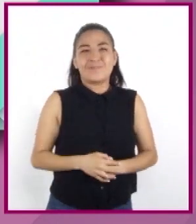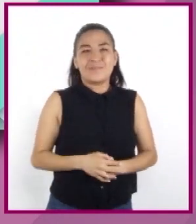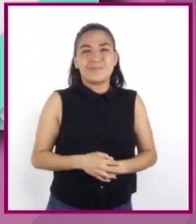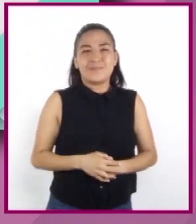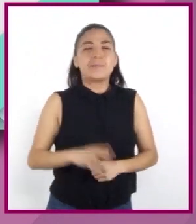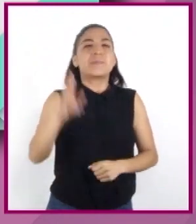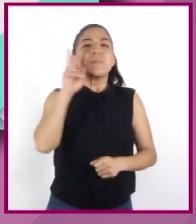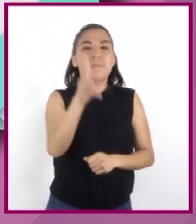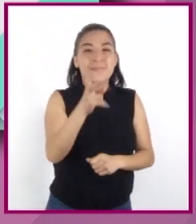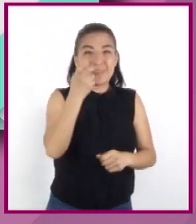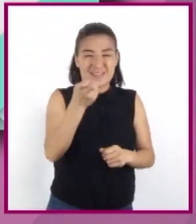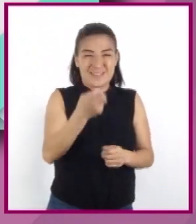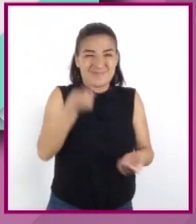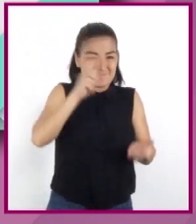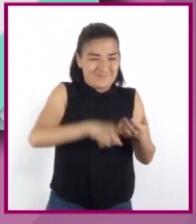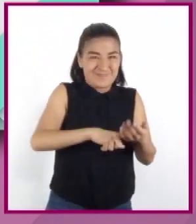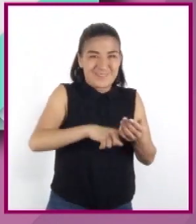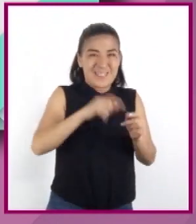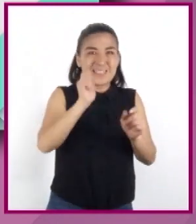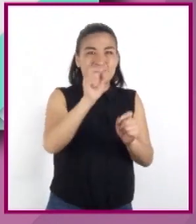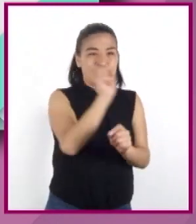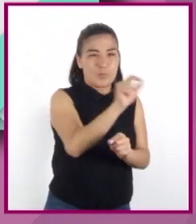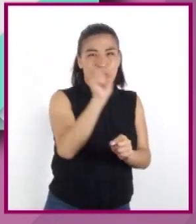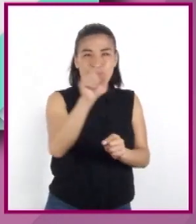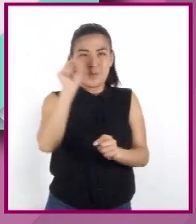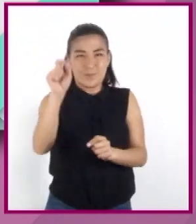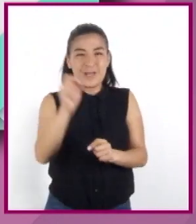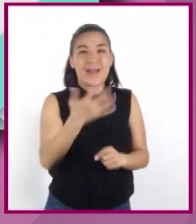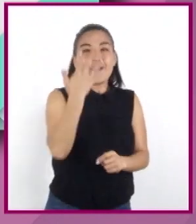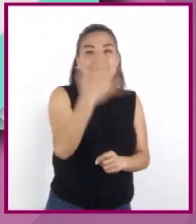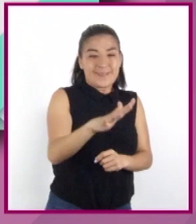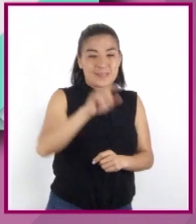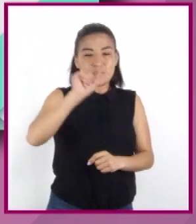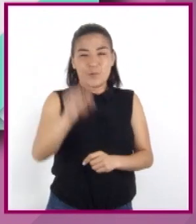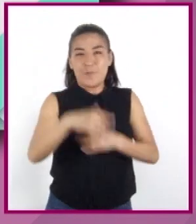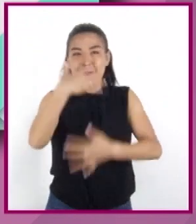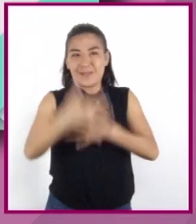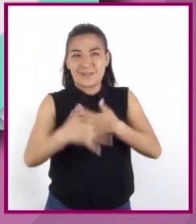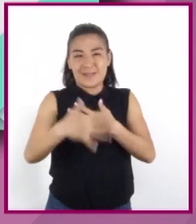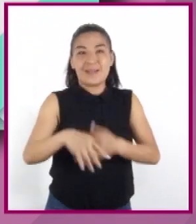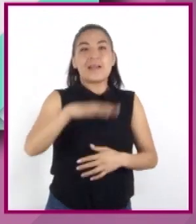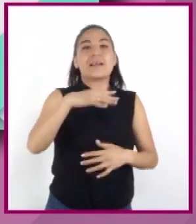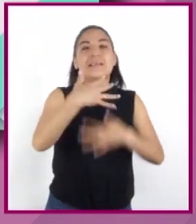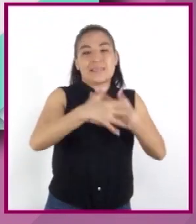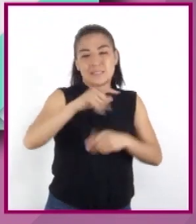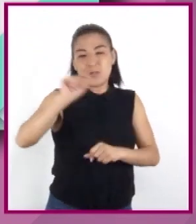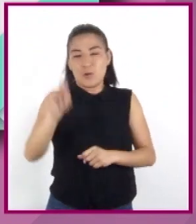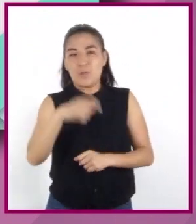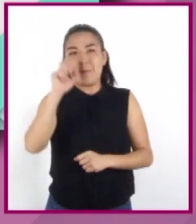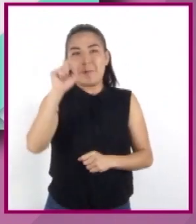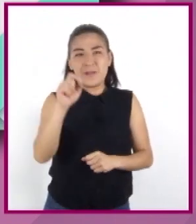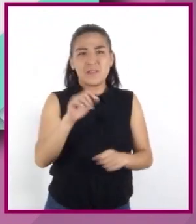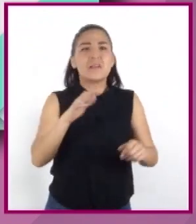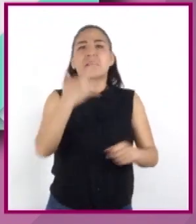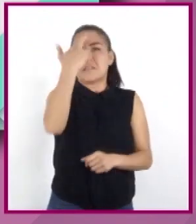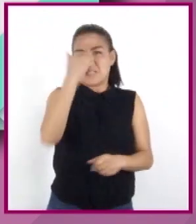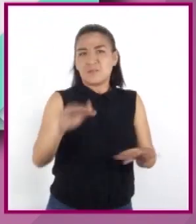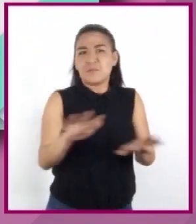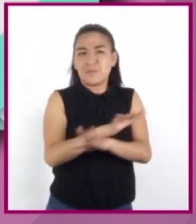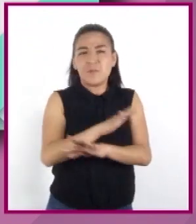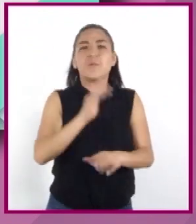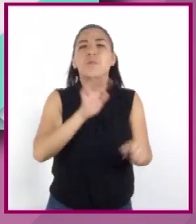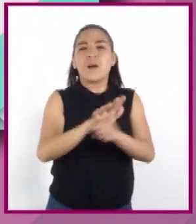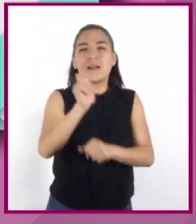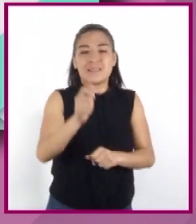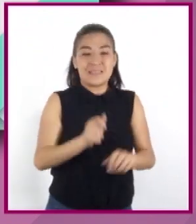Veamos, entre estas coordenadas 10,15 y 15,20, su razón de cambio será de